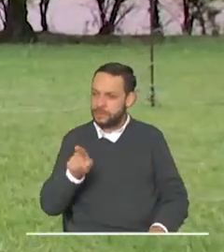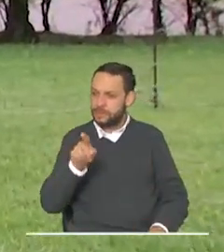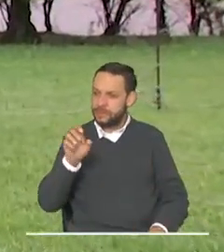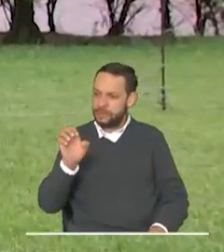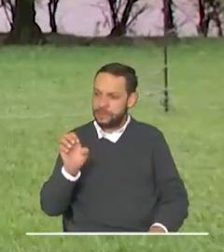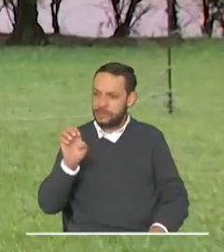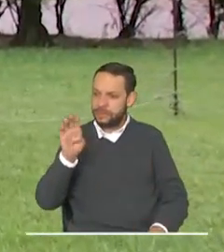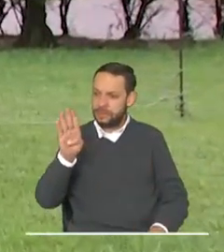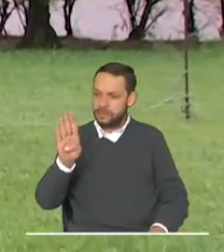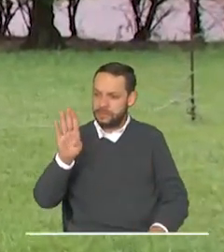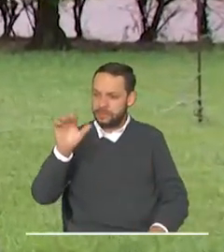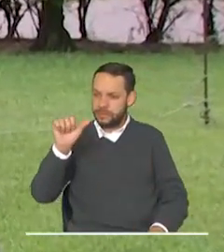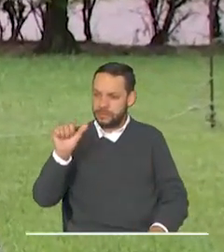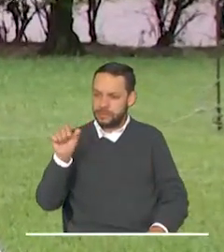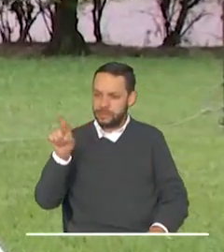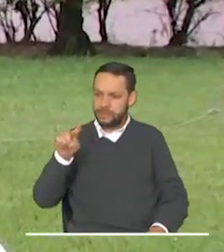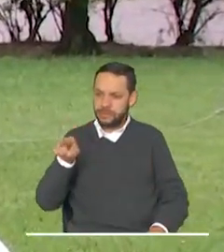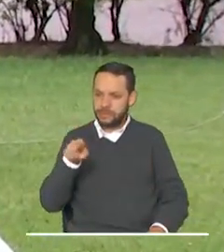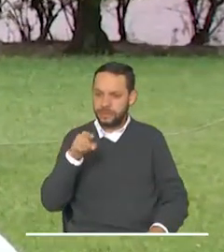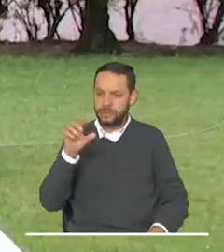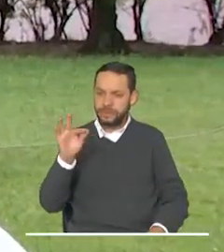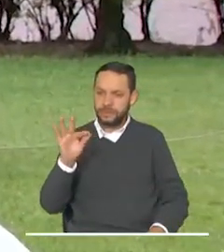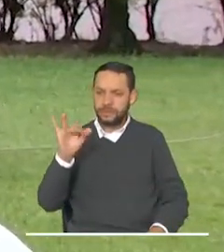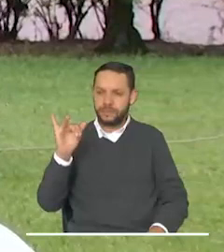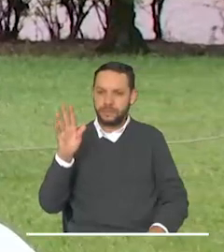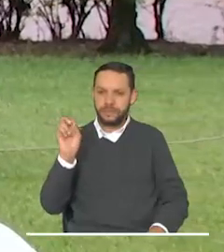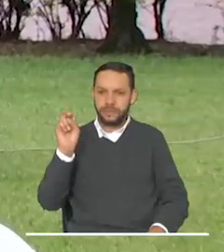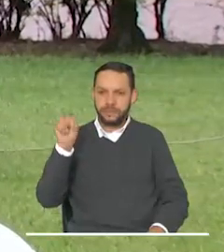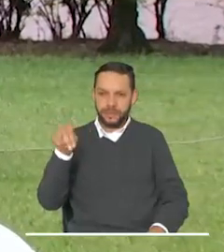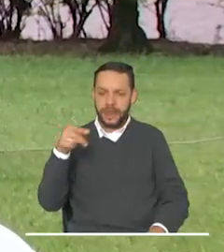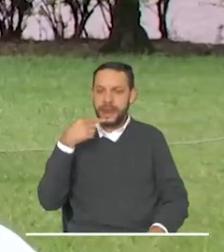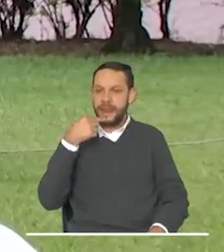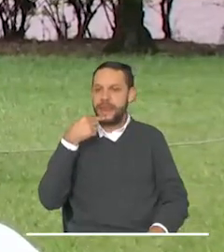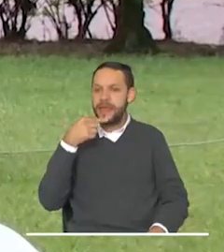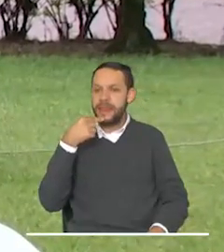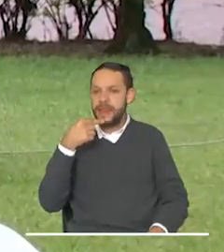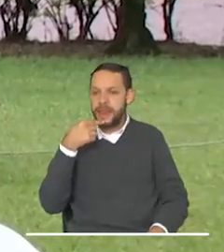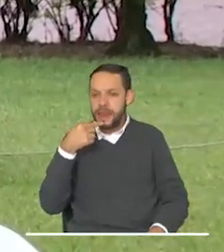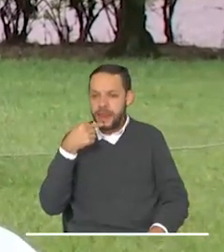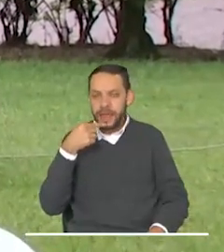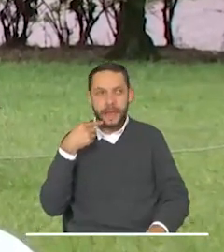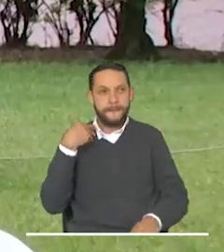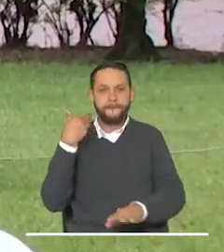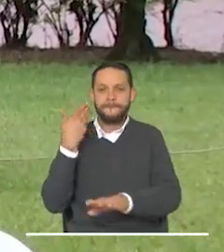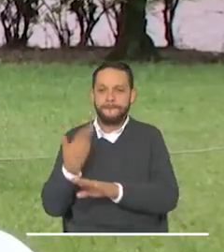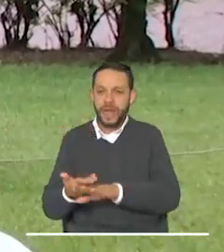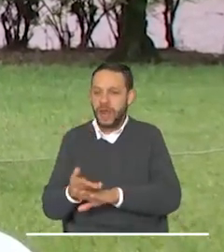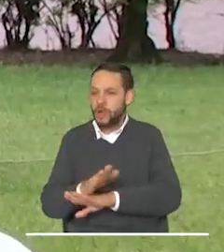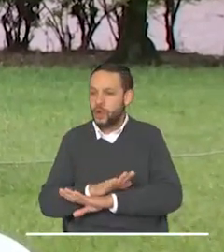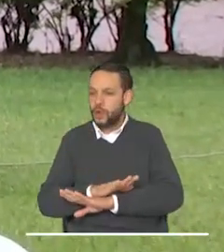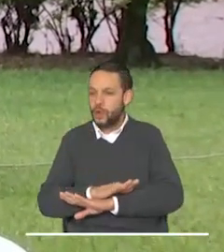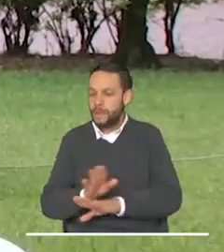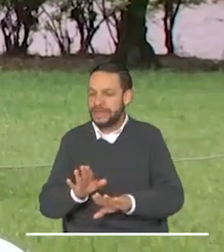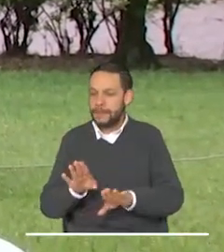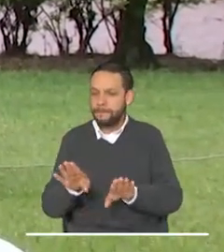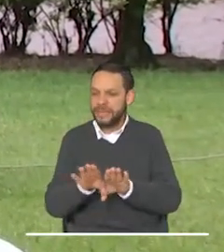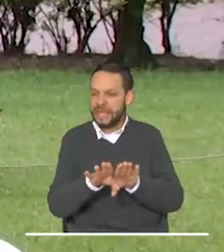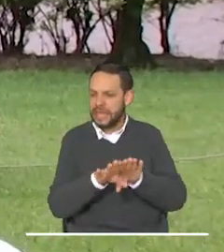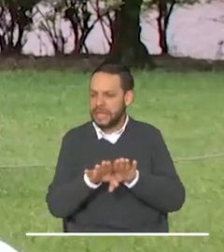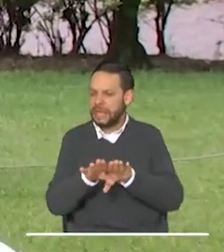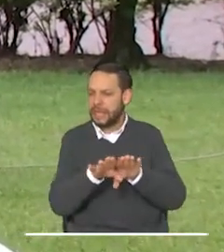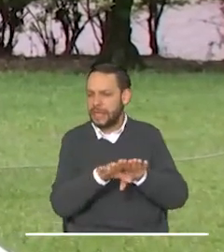Salud Mental Así que se lo impuse es no vamos a hacer lo mismo no vamos